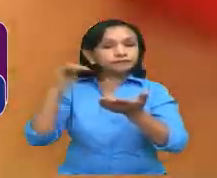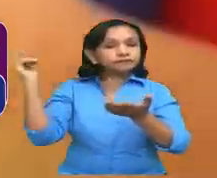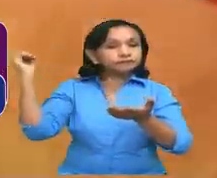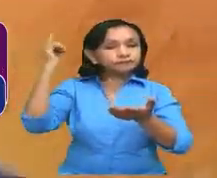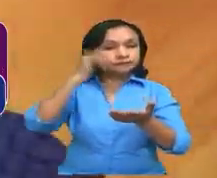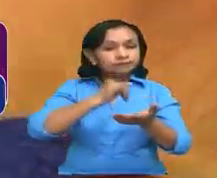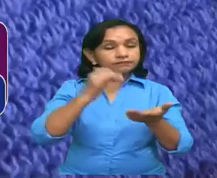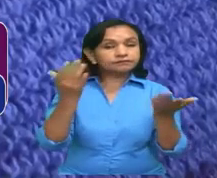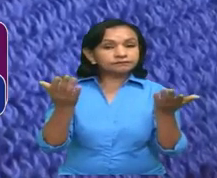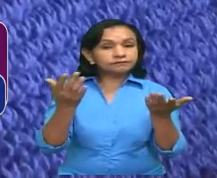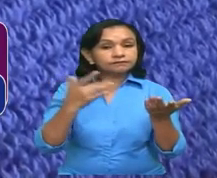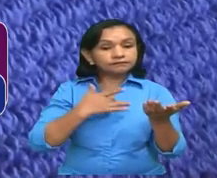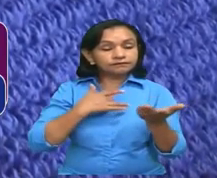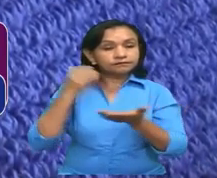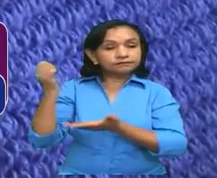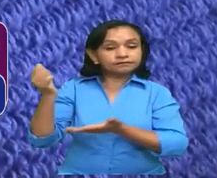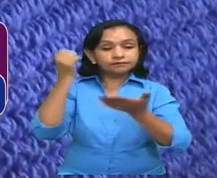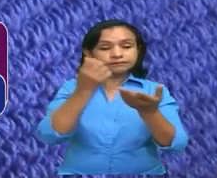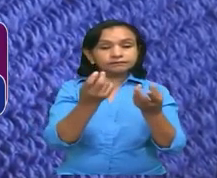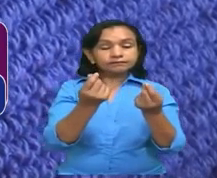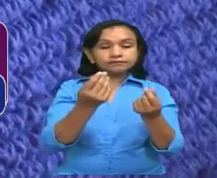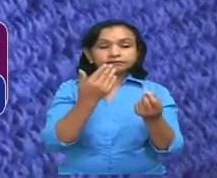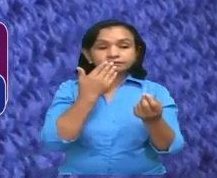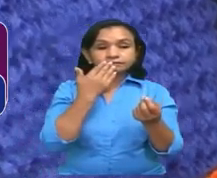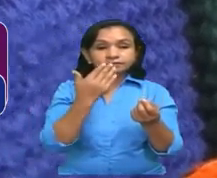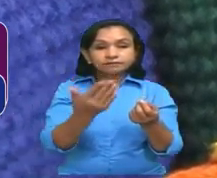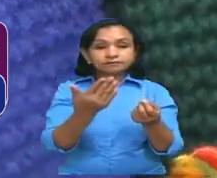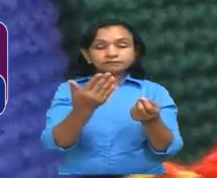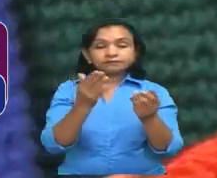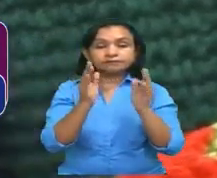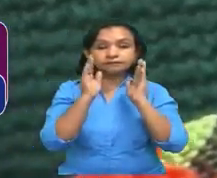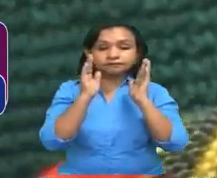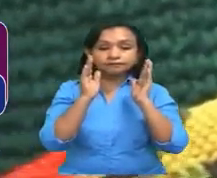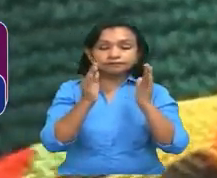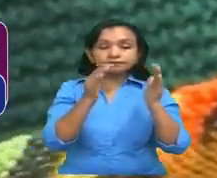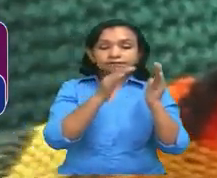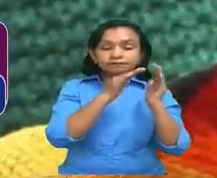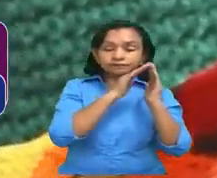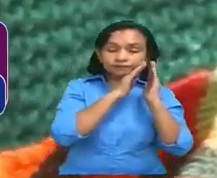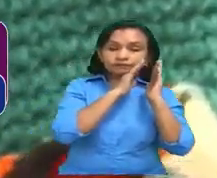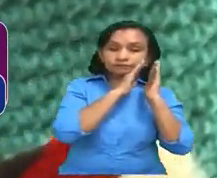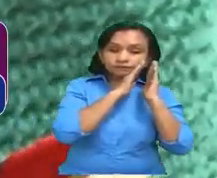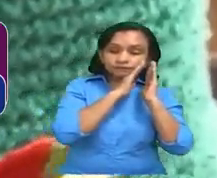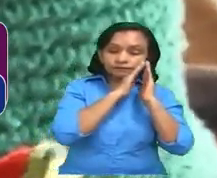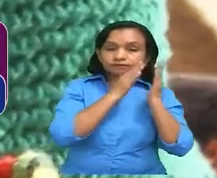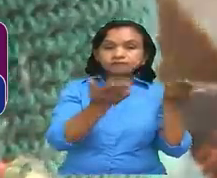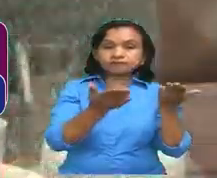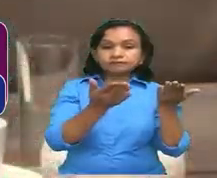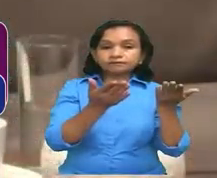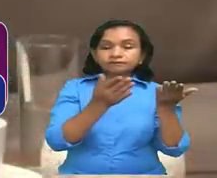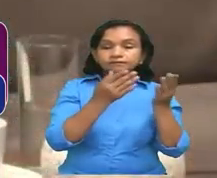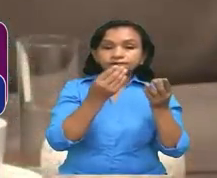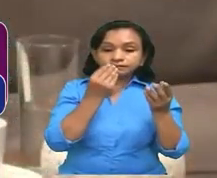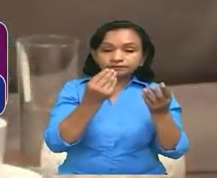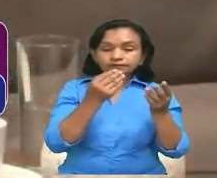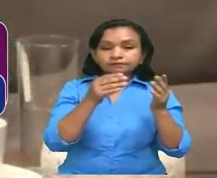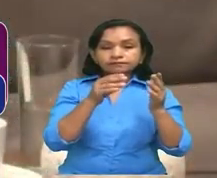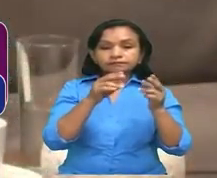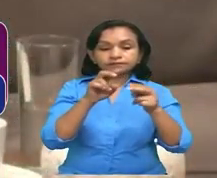los establecimientos en los donde se van a hospedar. No estamos hablando de lujo, pero sí condiciones que hagan que la gente quiera